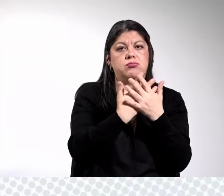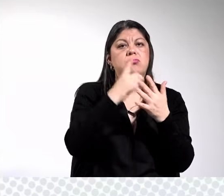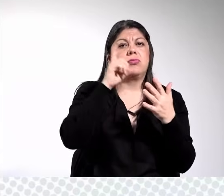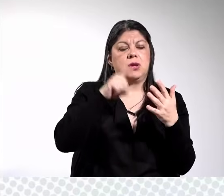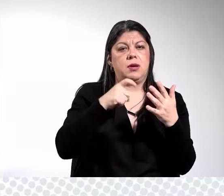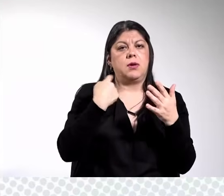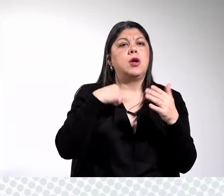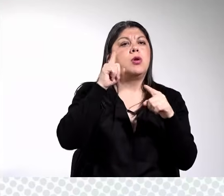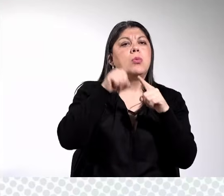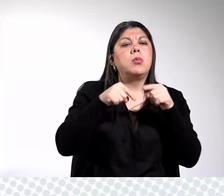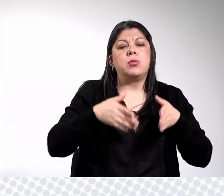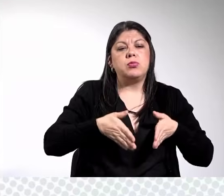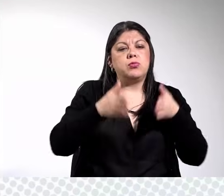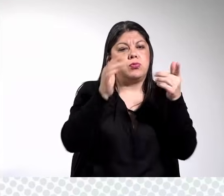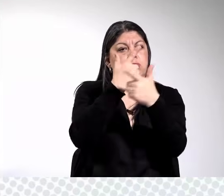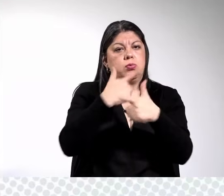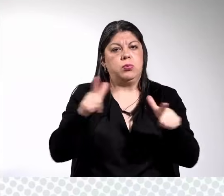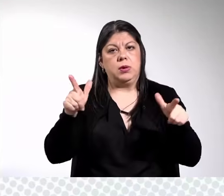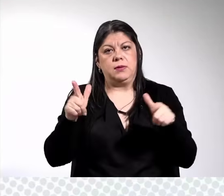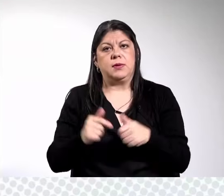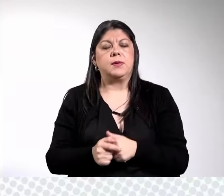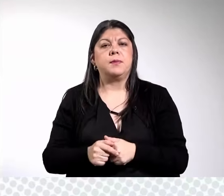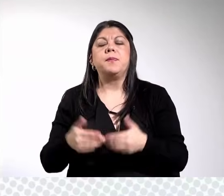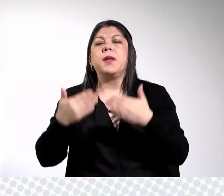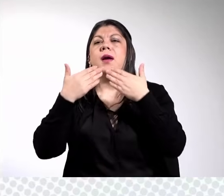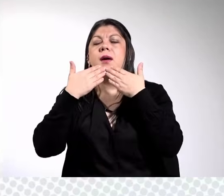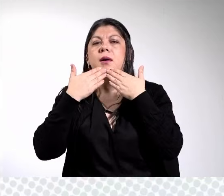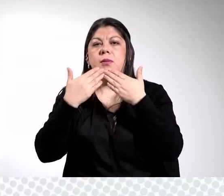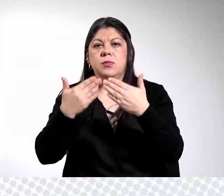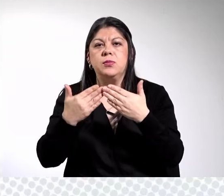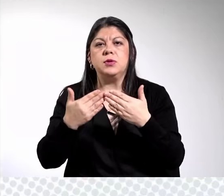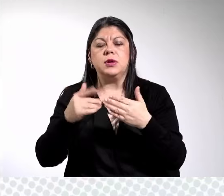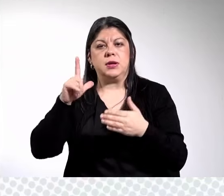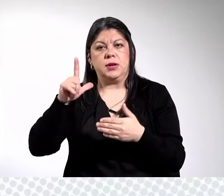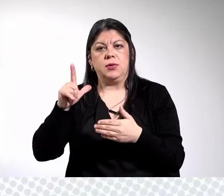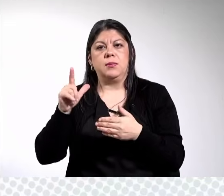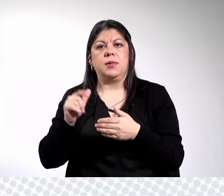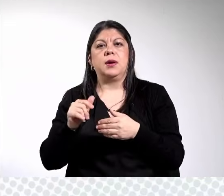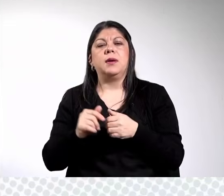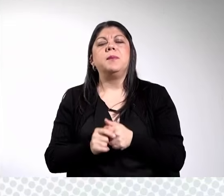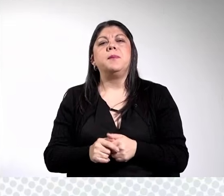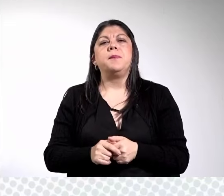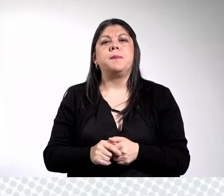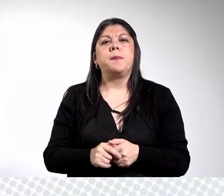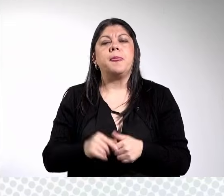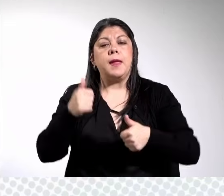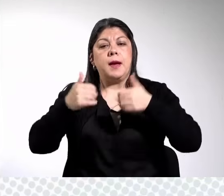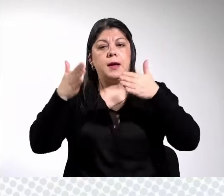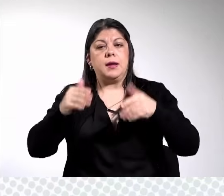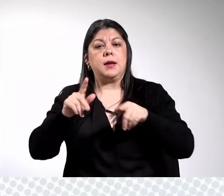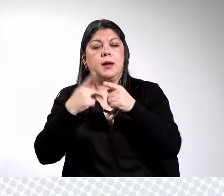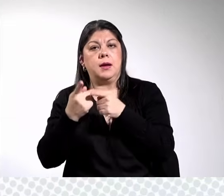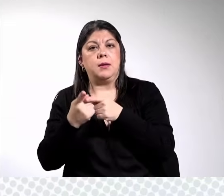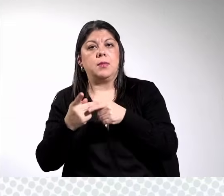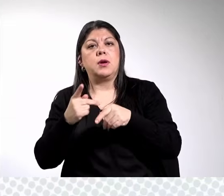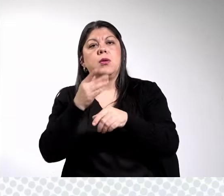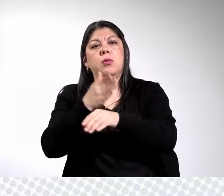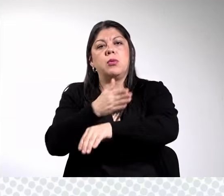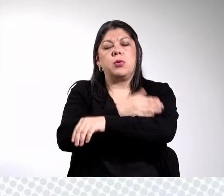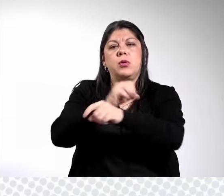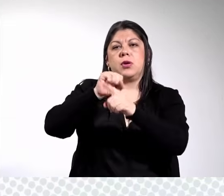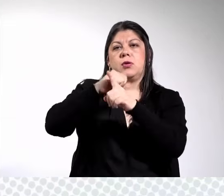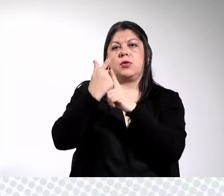podemos tenerlos en las calles reincidiendo. Muchísimas gracias a Luz Mary Alpizar Loaiza, candidata por el Partido Progreso